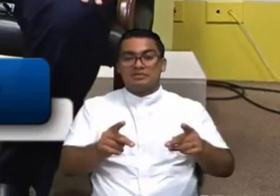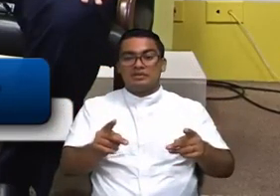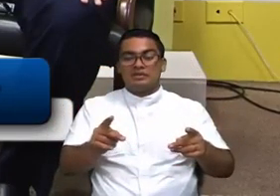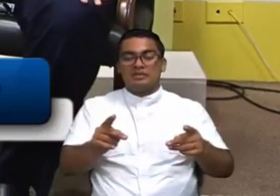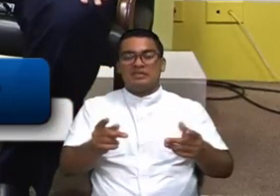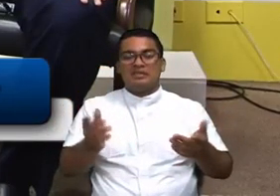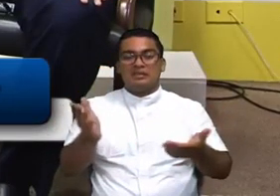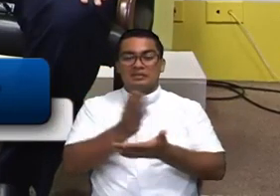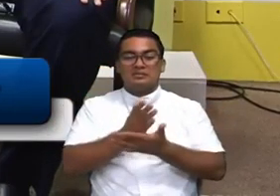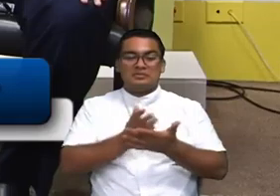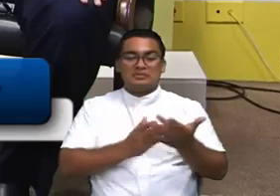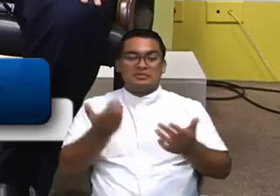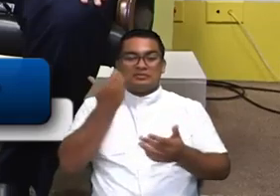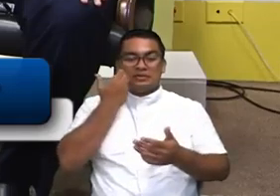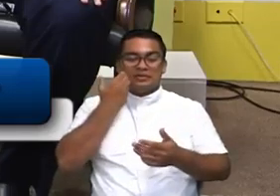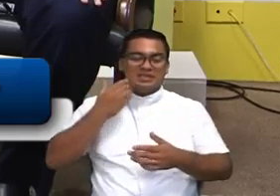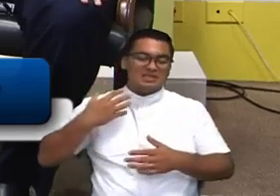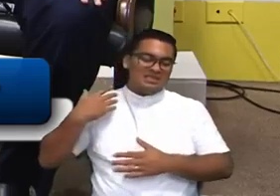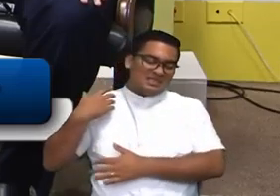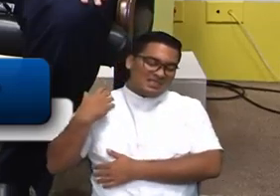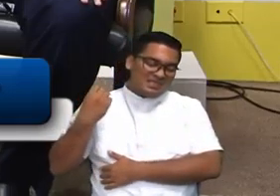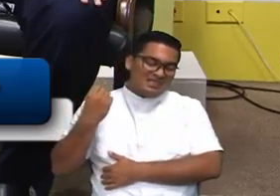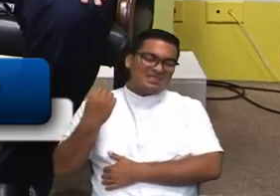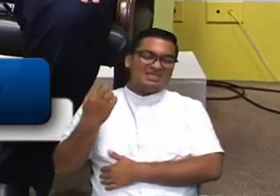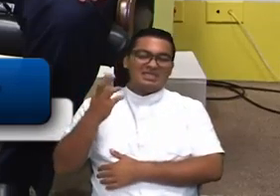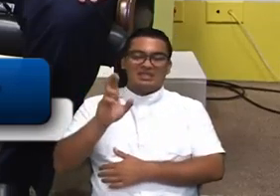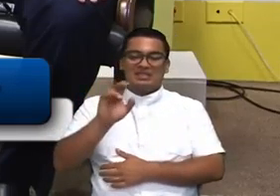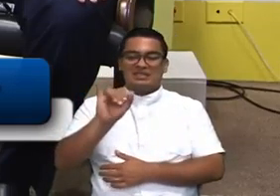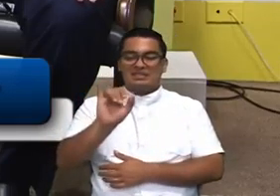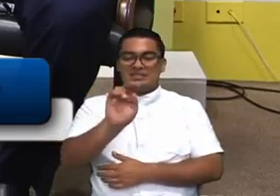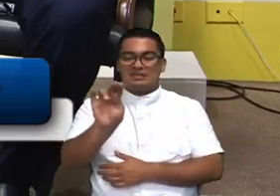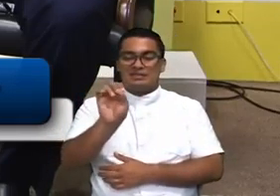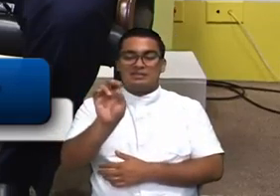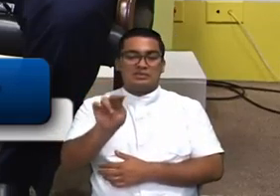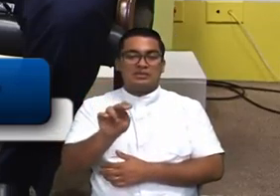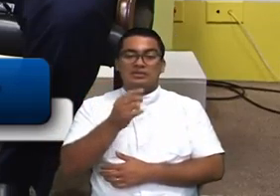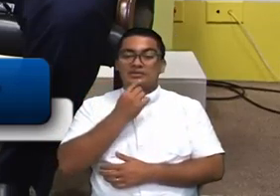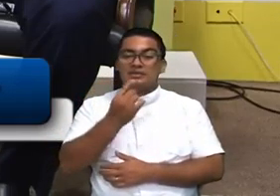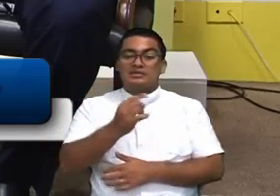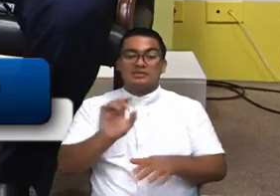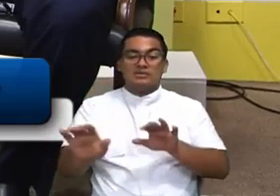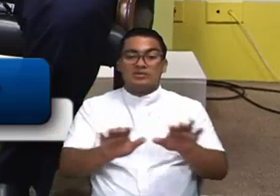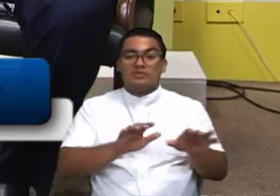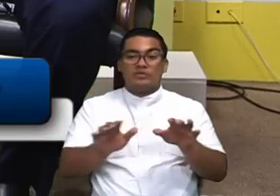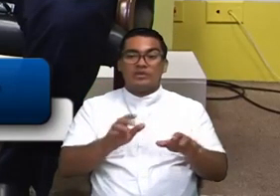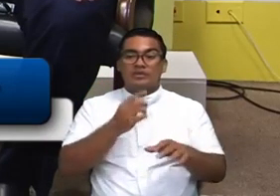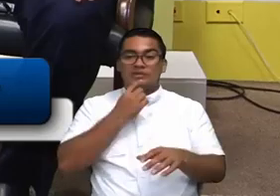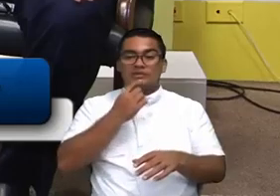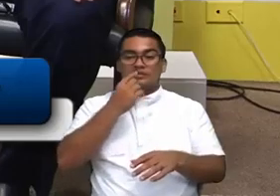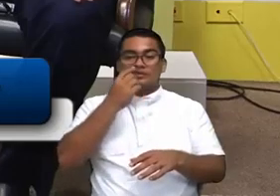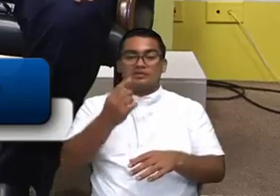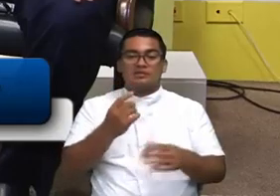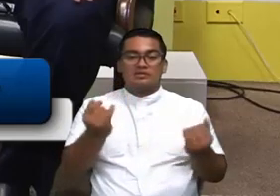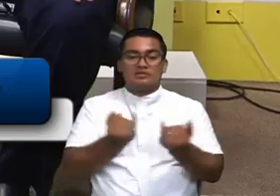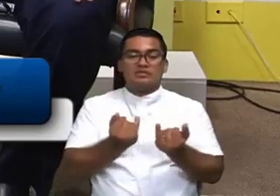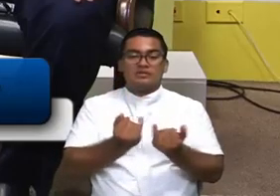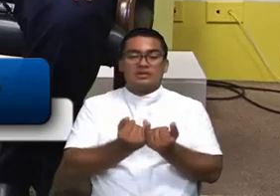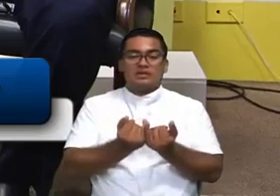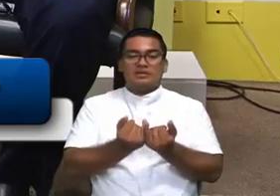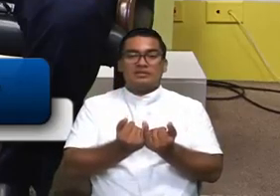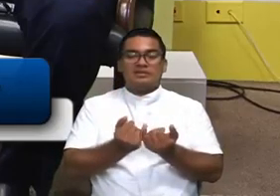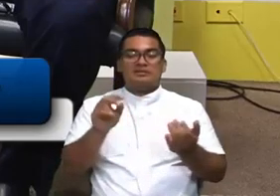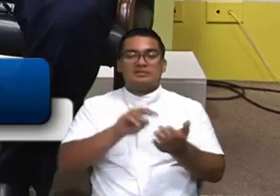de enfermedad renal, insuficiencia renal, ya sea aguda o crónica, ya que el medio de contraste se va a eliminar por medio de los riñones. Entonces, si